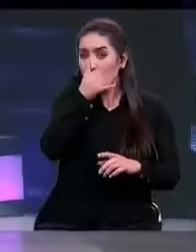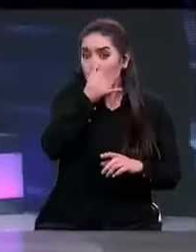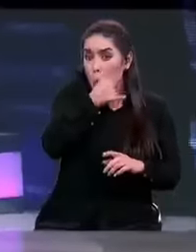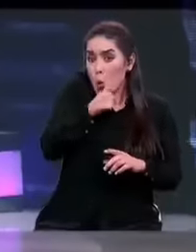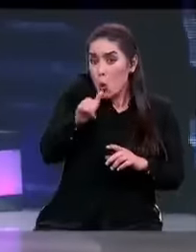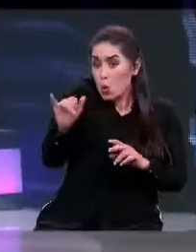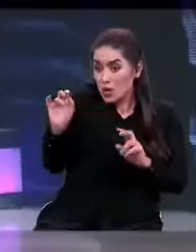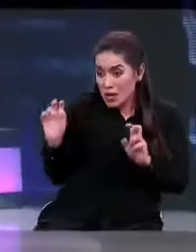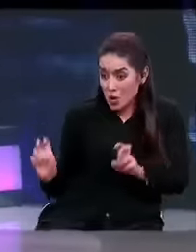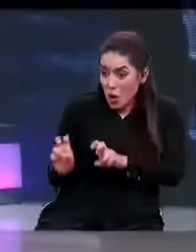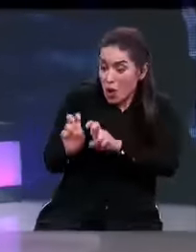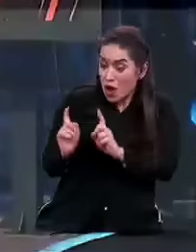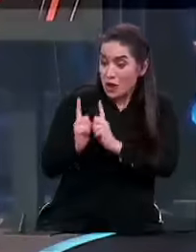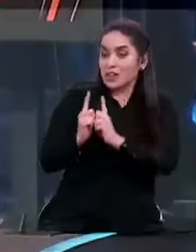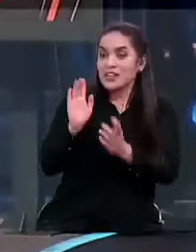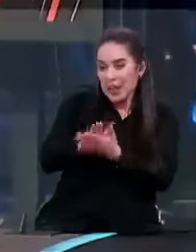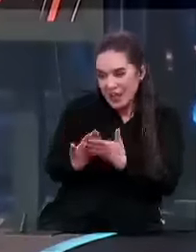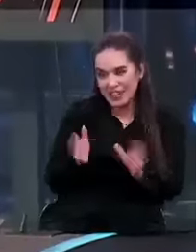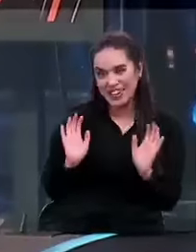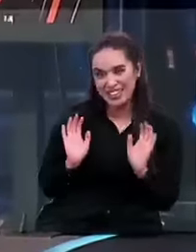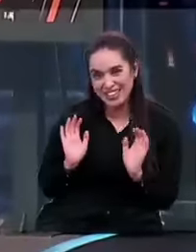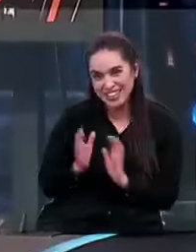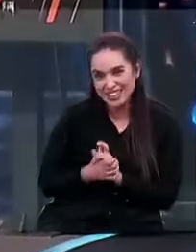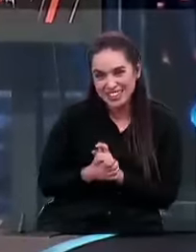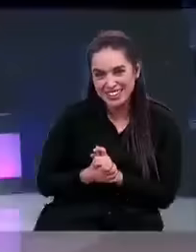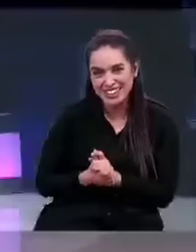eres de paladino. ¡Ay, conté!